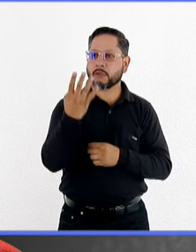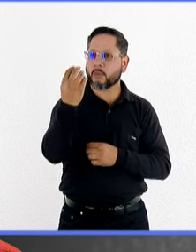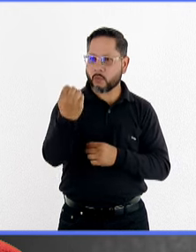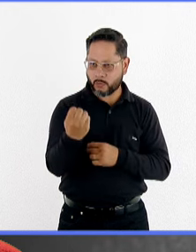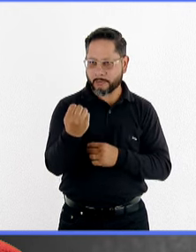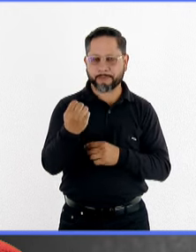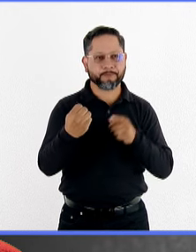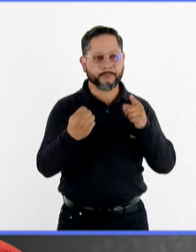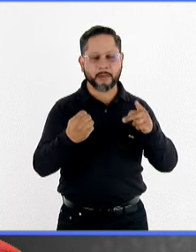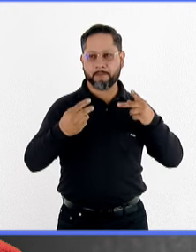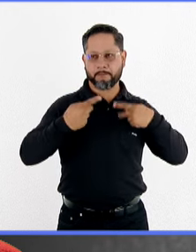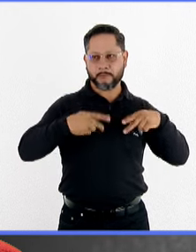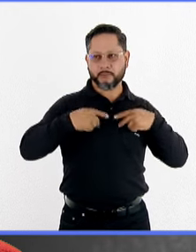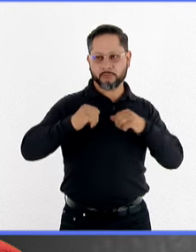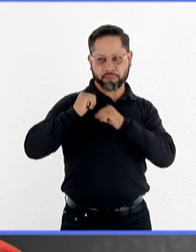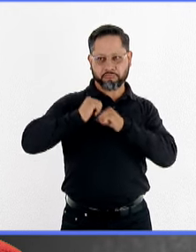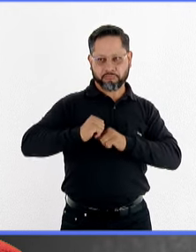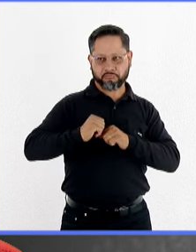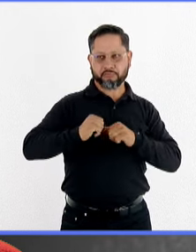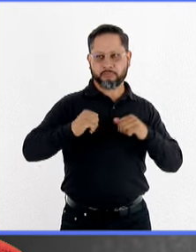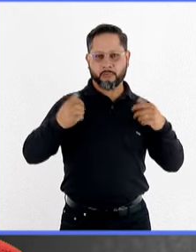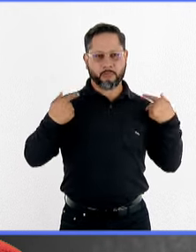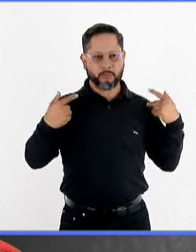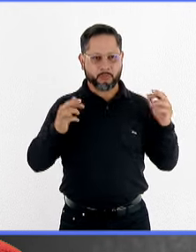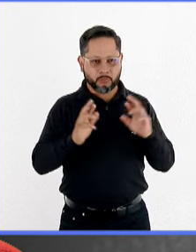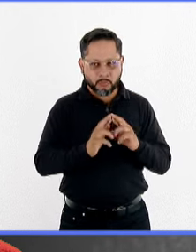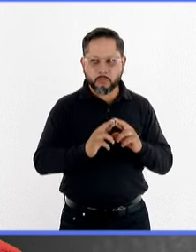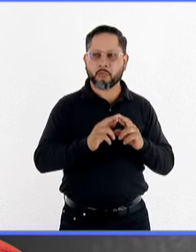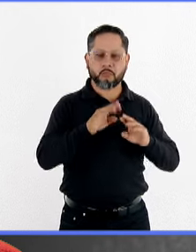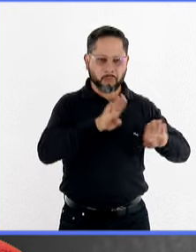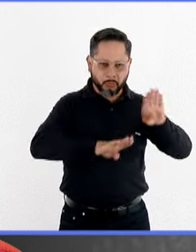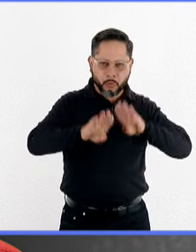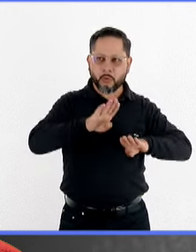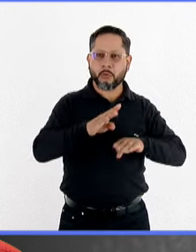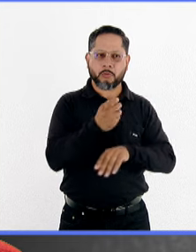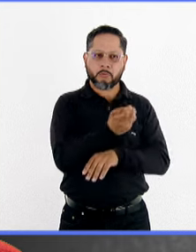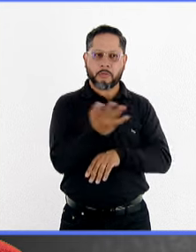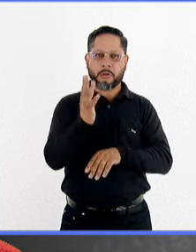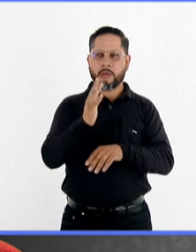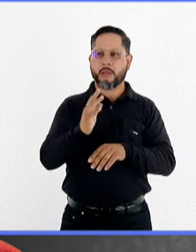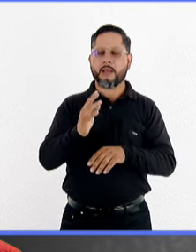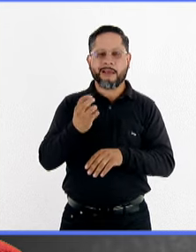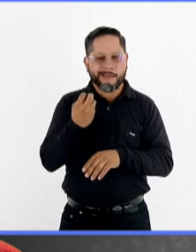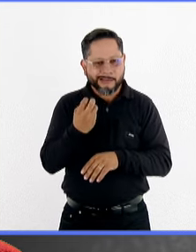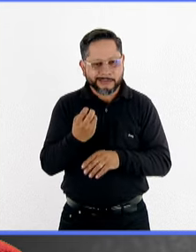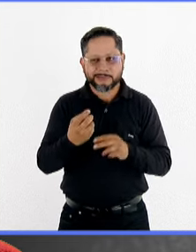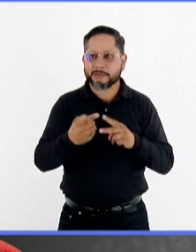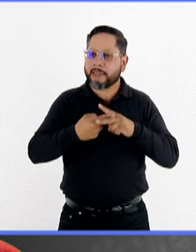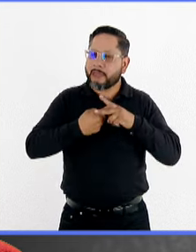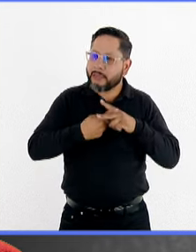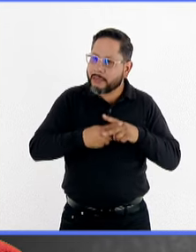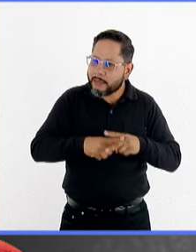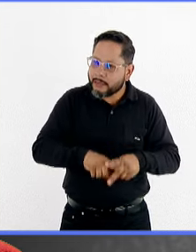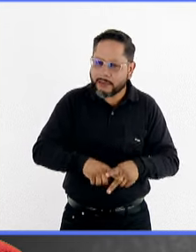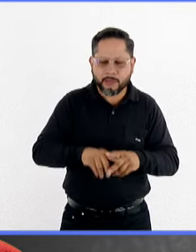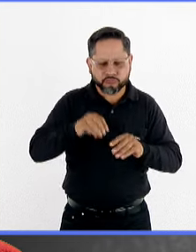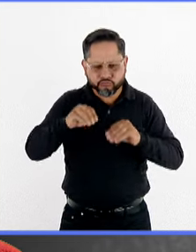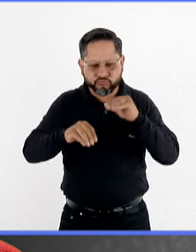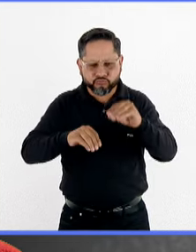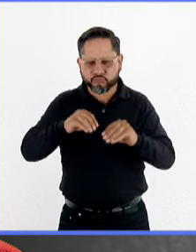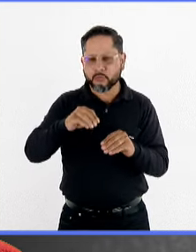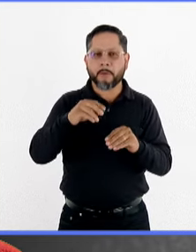1959, biólogos, profesores nuestros se dieron a la tarea de crear este espacio justamente para estudiar plantas